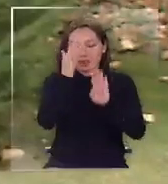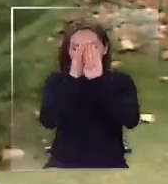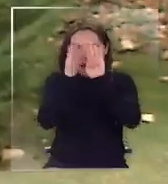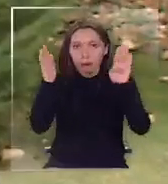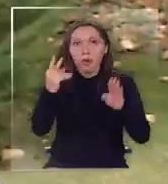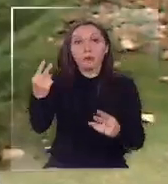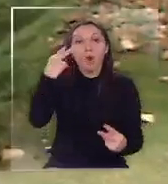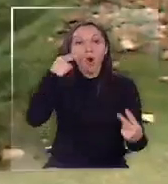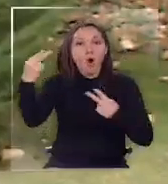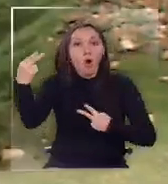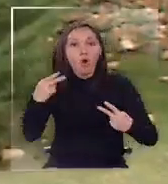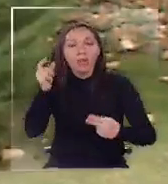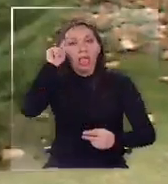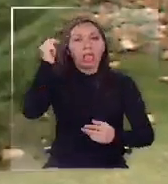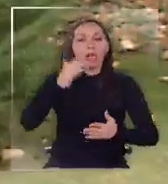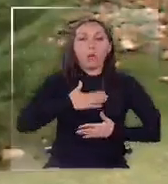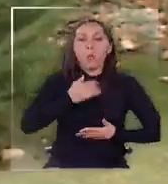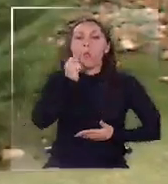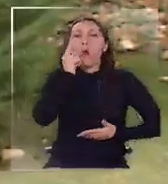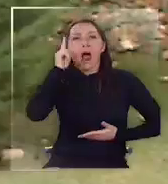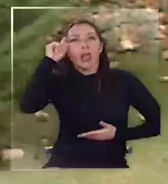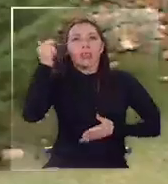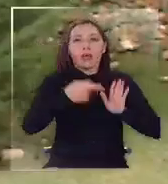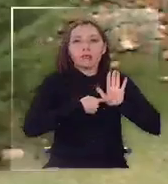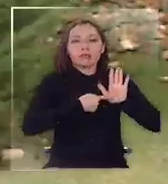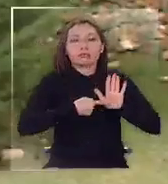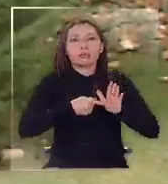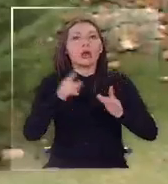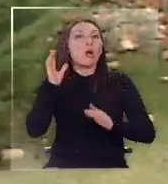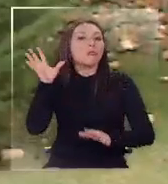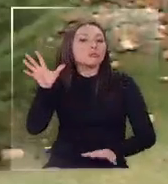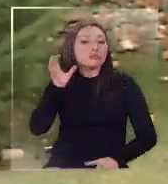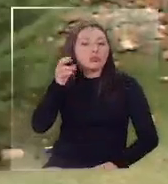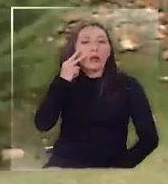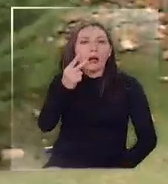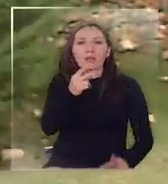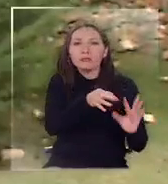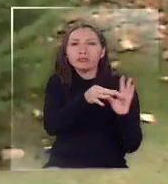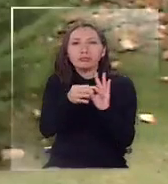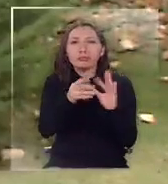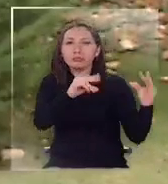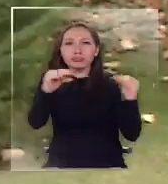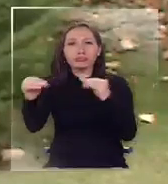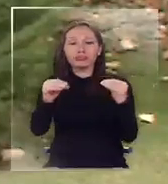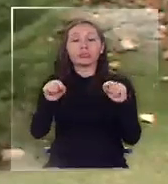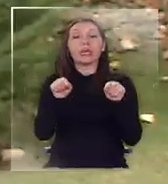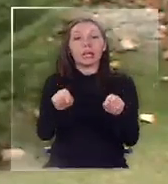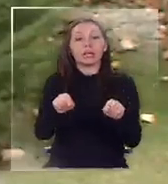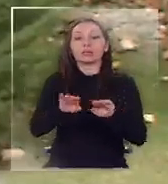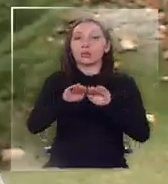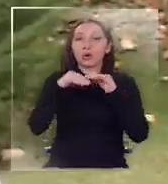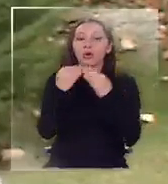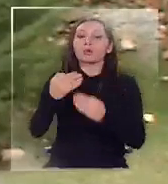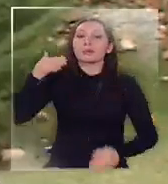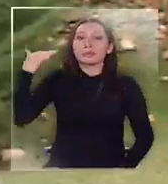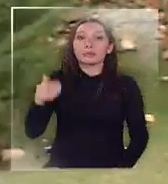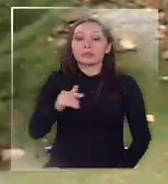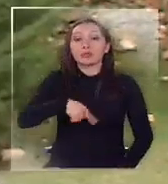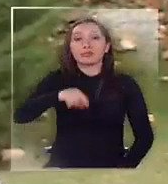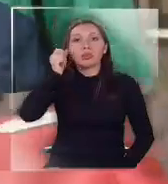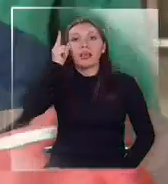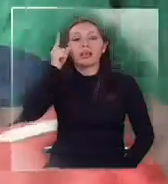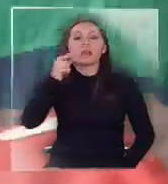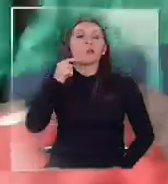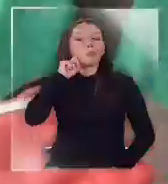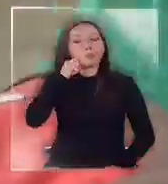nuestras ideas que conozcan los planteamientos que escuchen una discusión de estos planteamientos es es absolutamente vital es lo que entendemos por